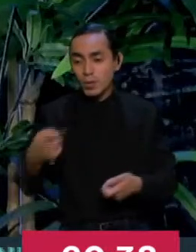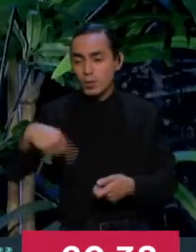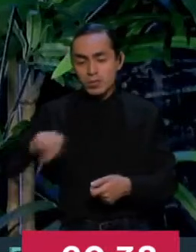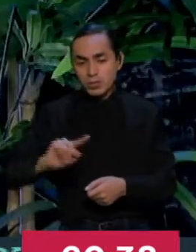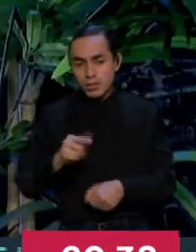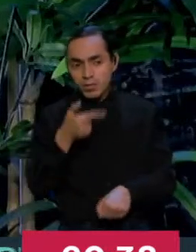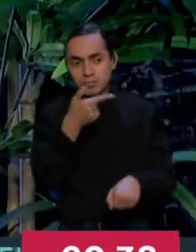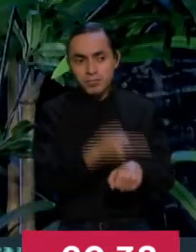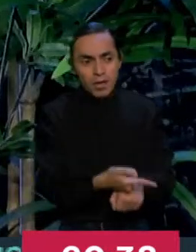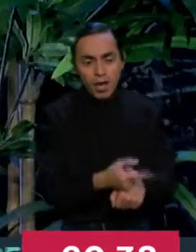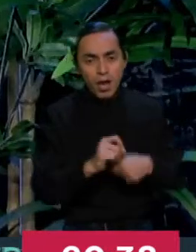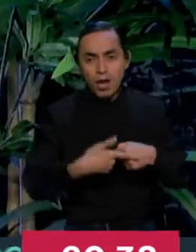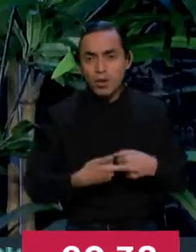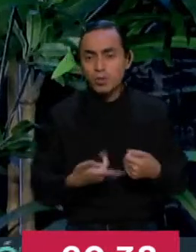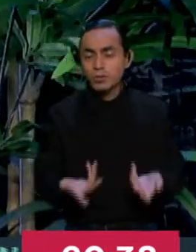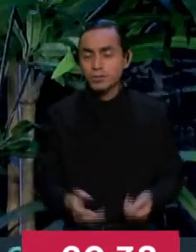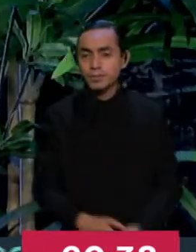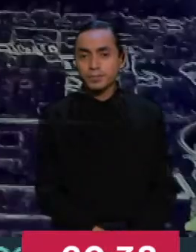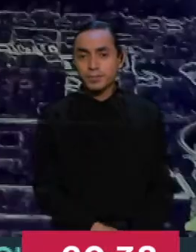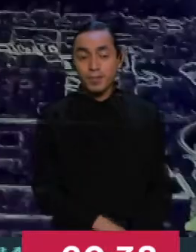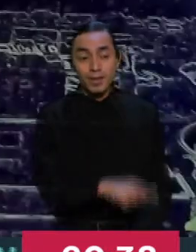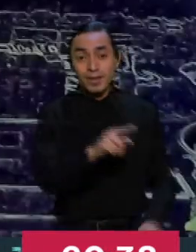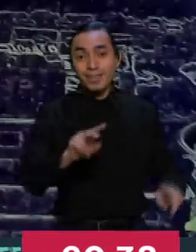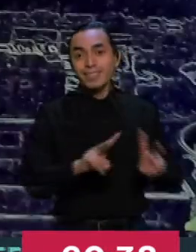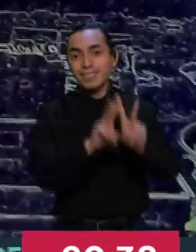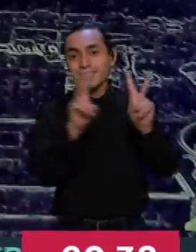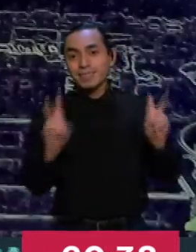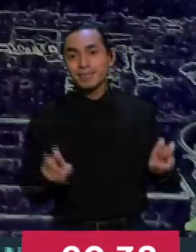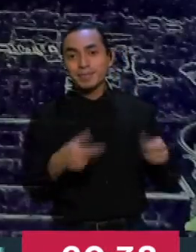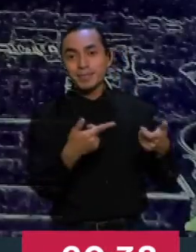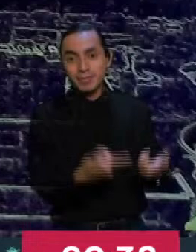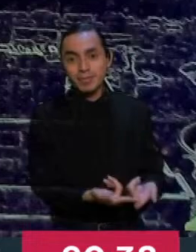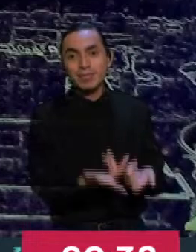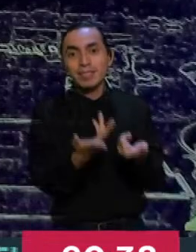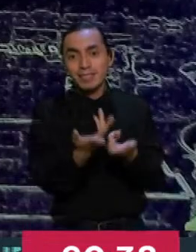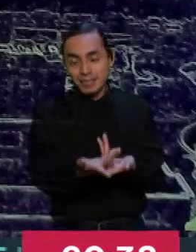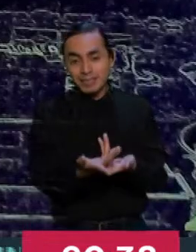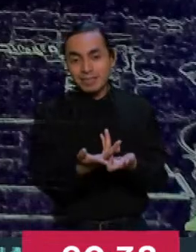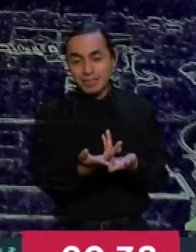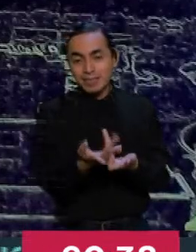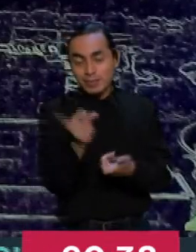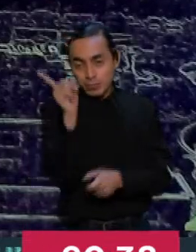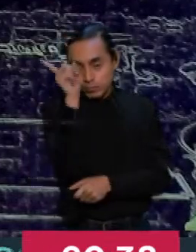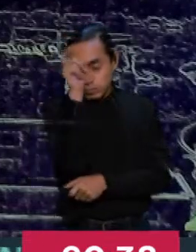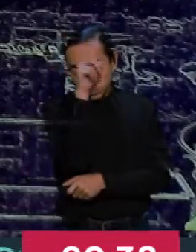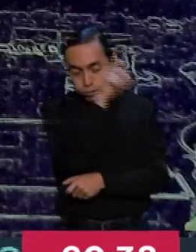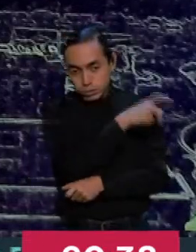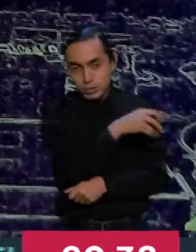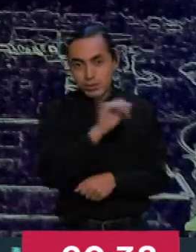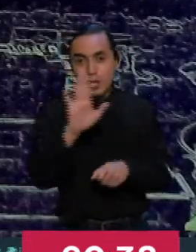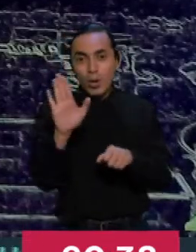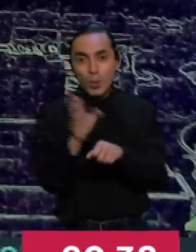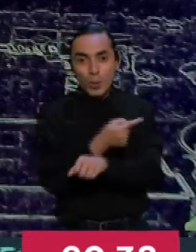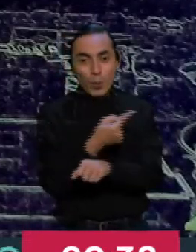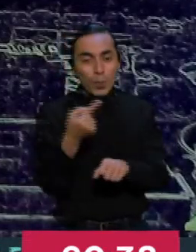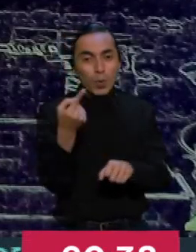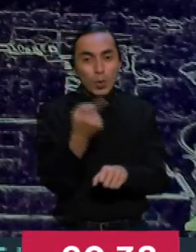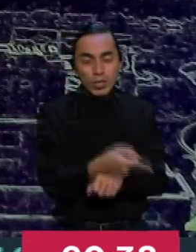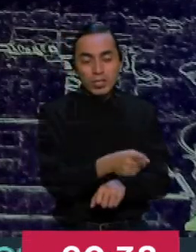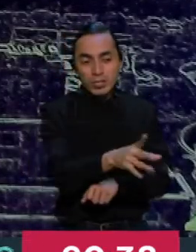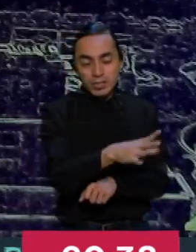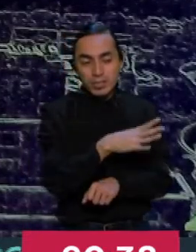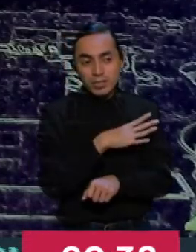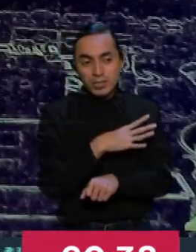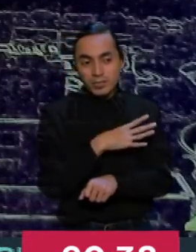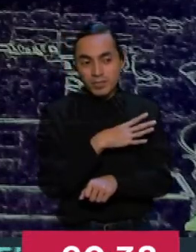respecto a este tema? Bueno, este tema es así como muy delicado, sí, porque afecta la vida diaria de